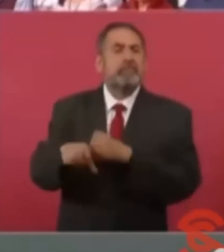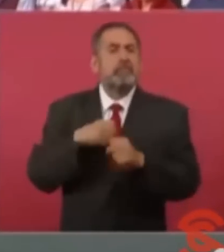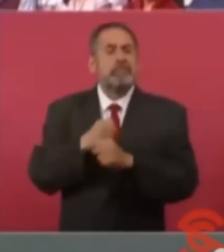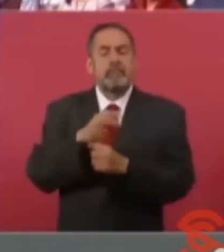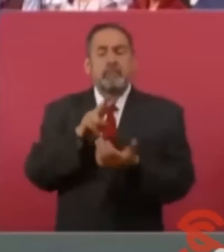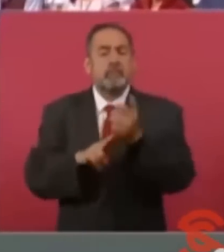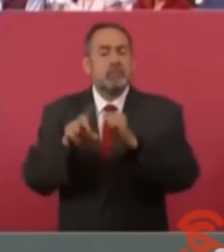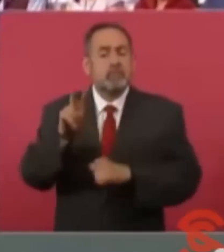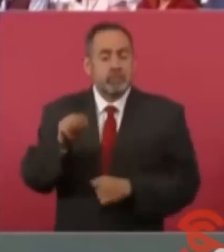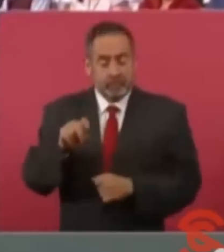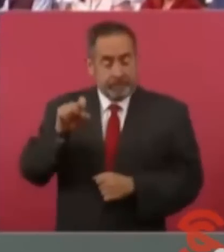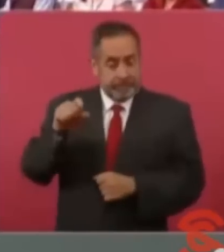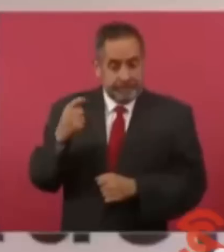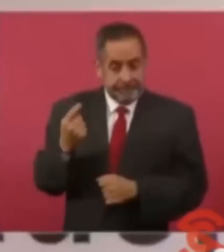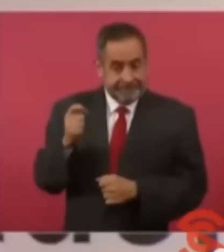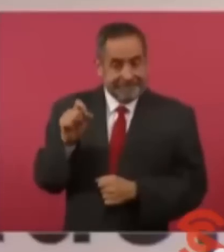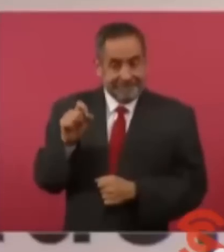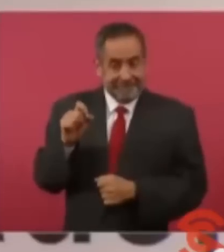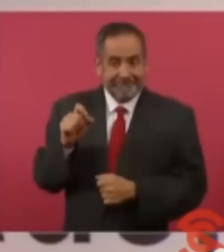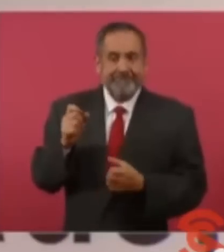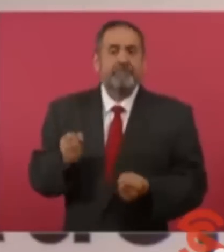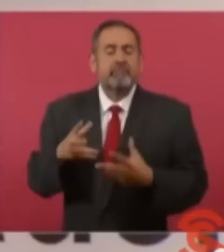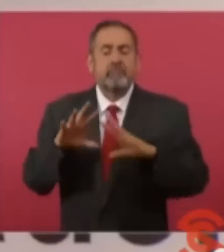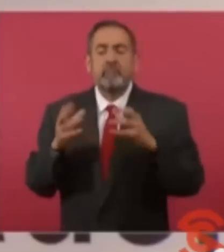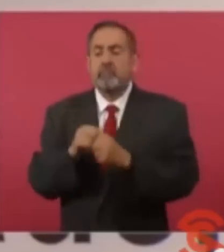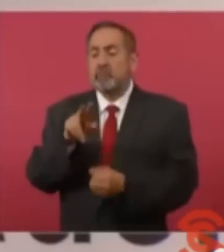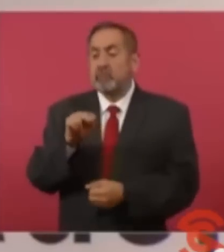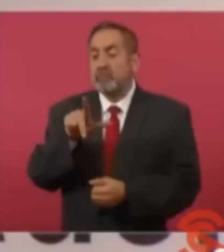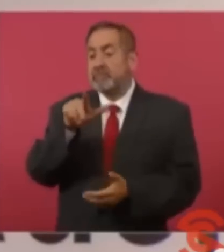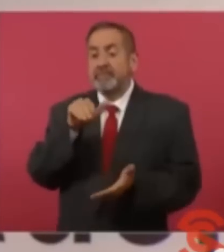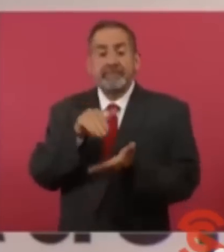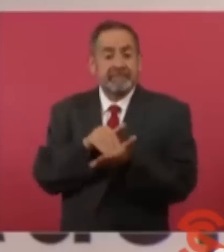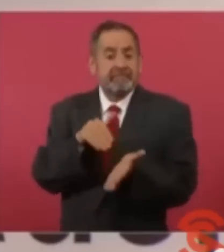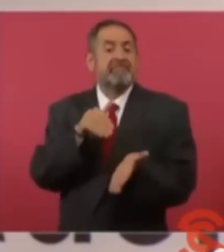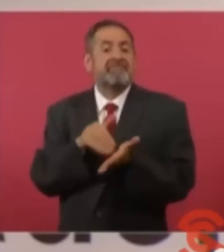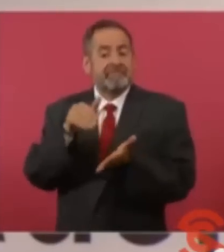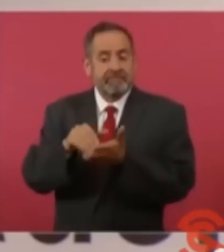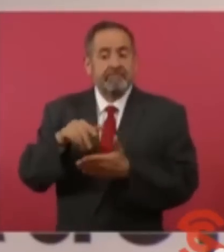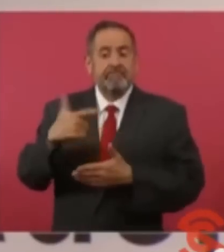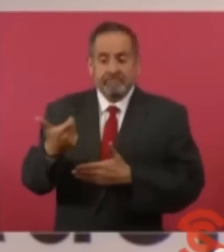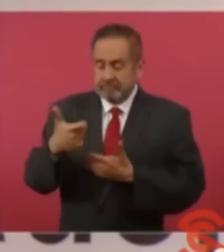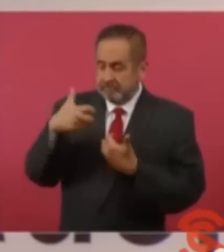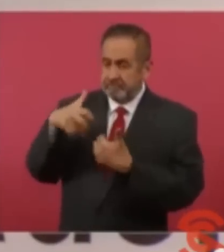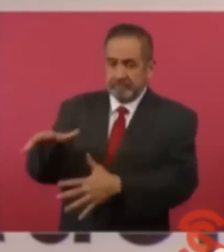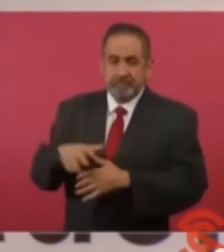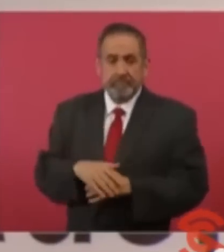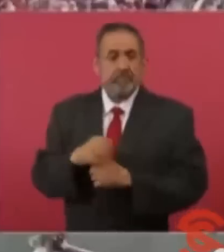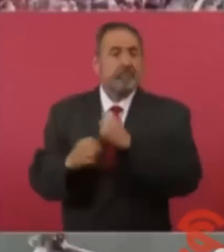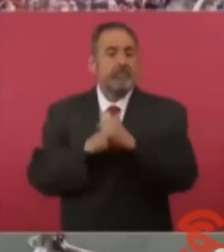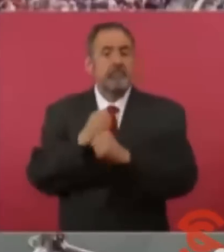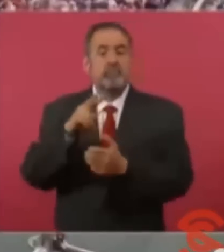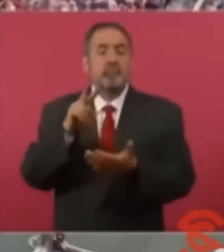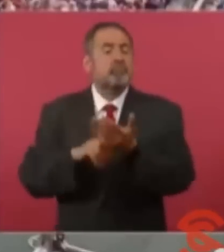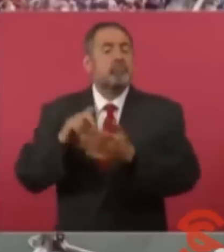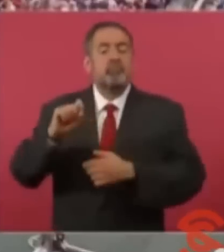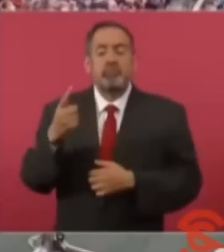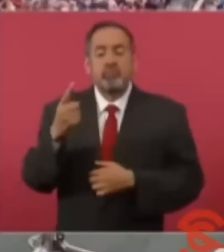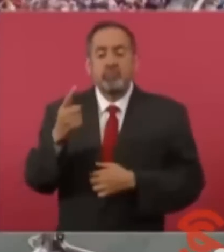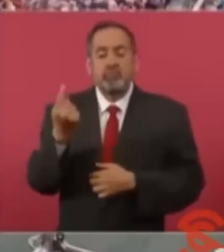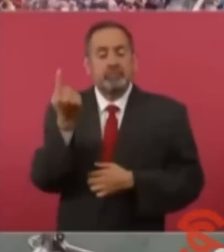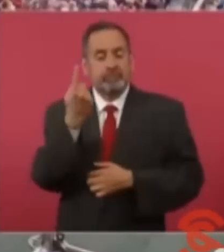fue de 87,000 millones de pesos. En 2021, de